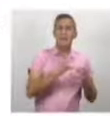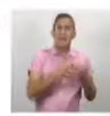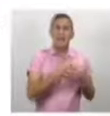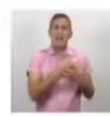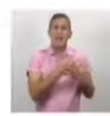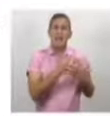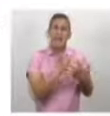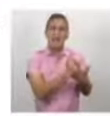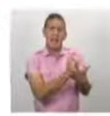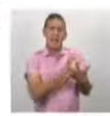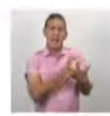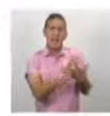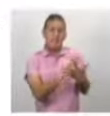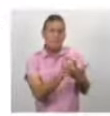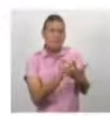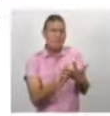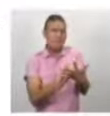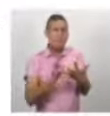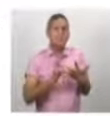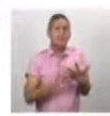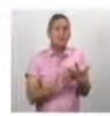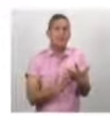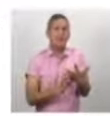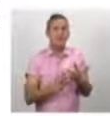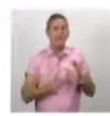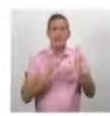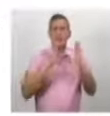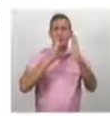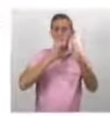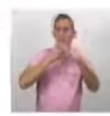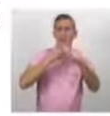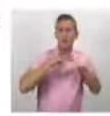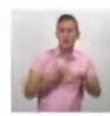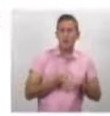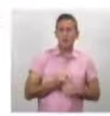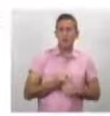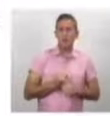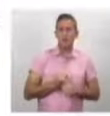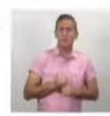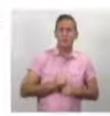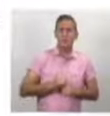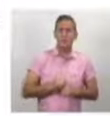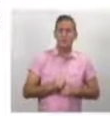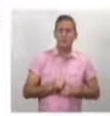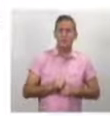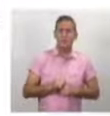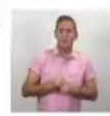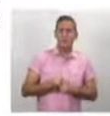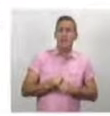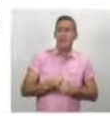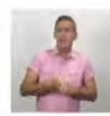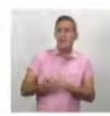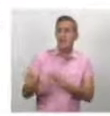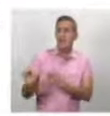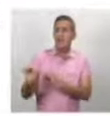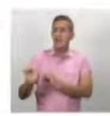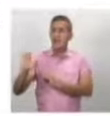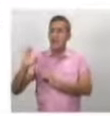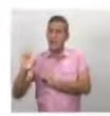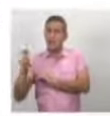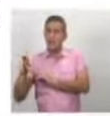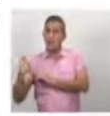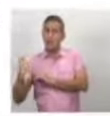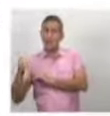a diferencia de la célula eucariota, que sí presenta una envoltura nuclear con un núcleo bien